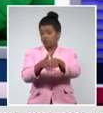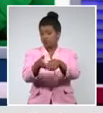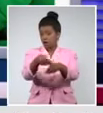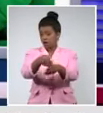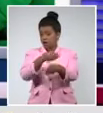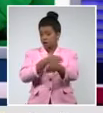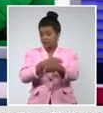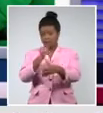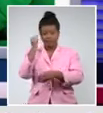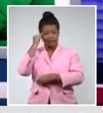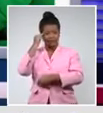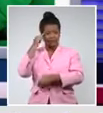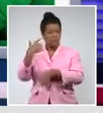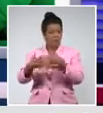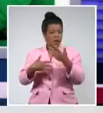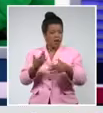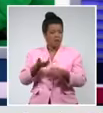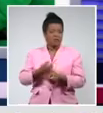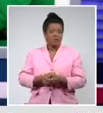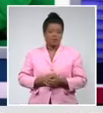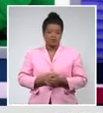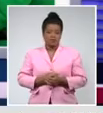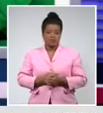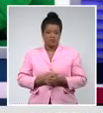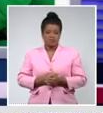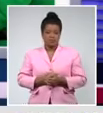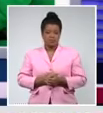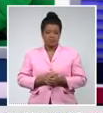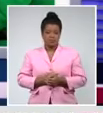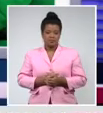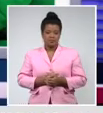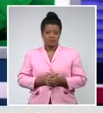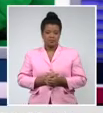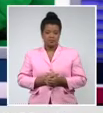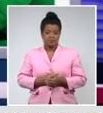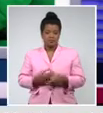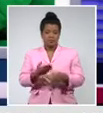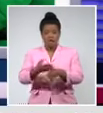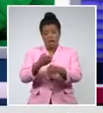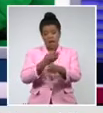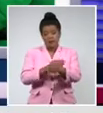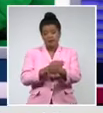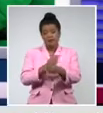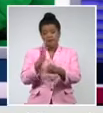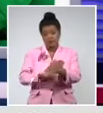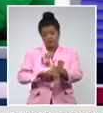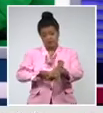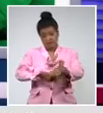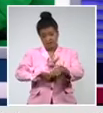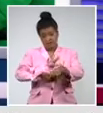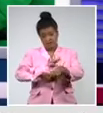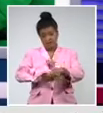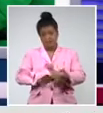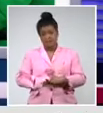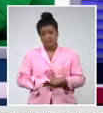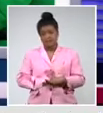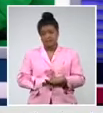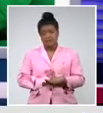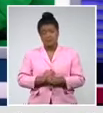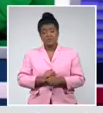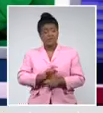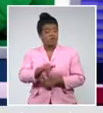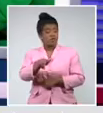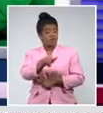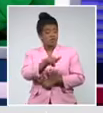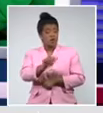demencia senil, era lo que tenía anteriormente ya diagnosticado, y que tuvo una